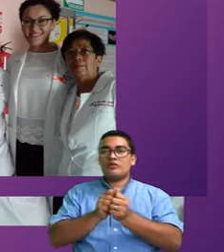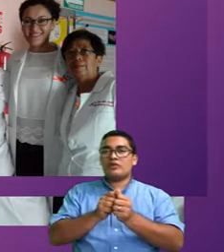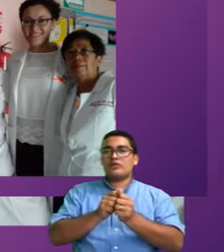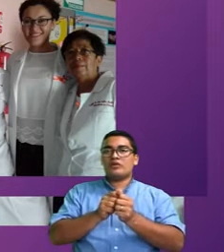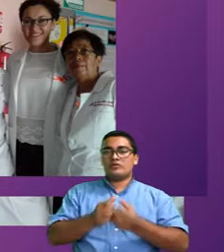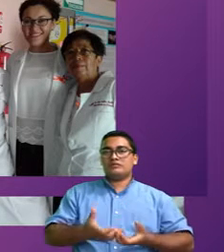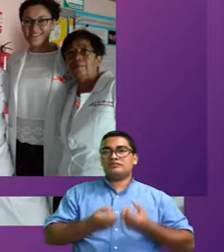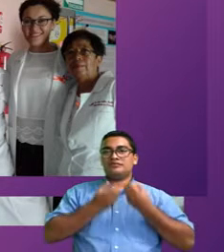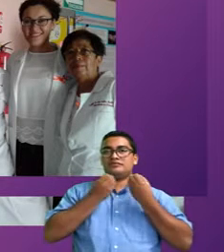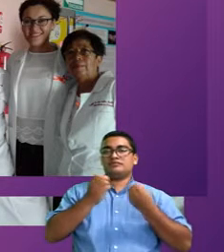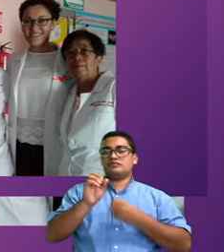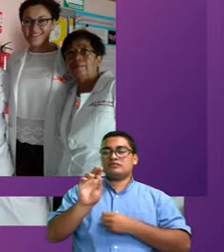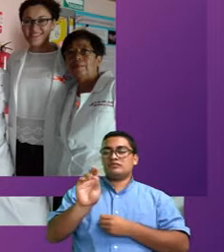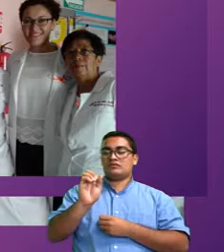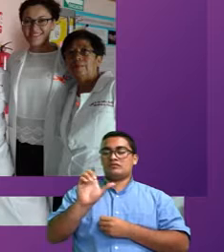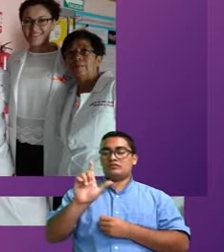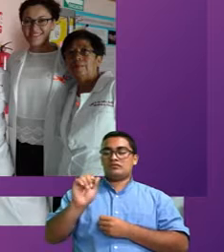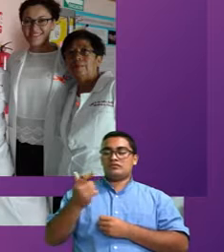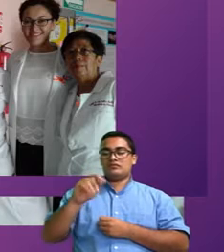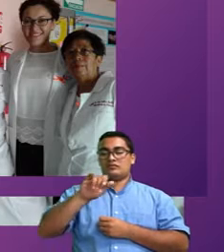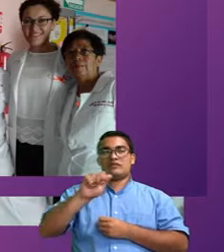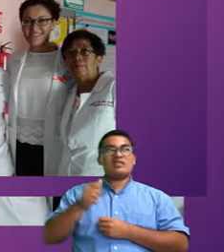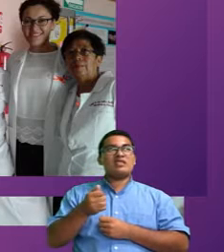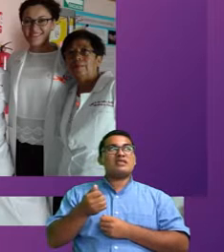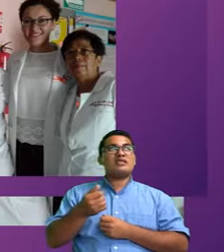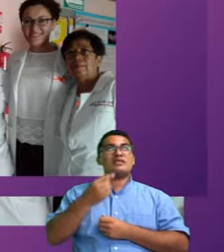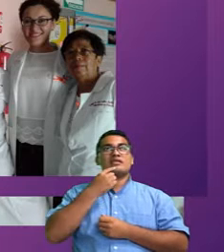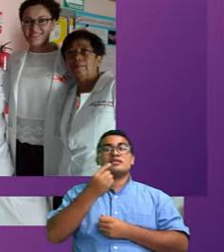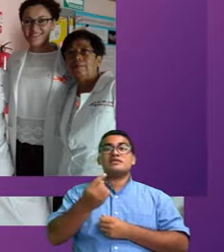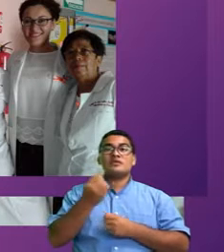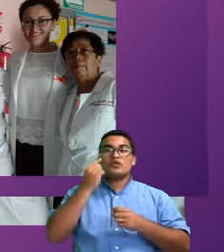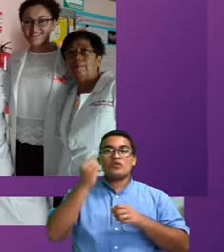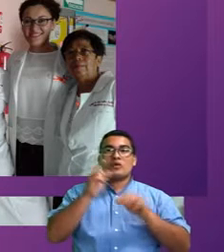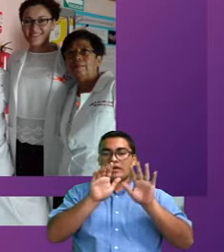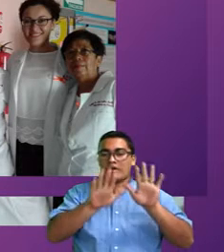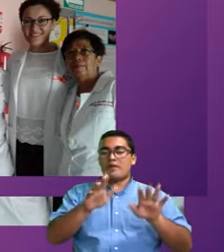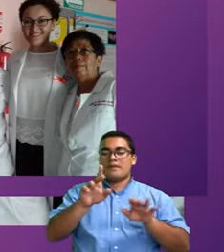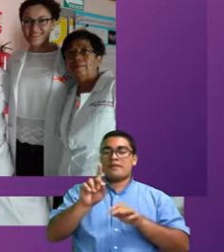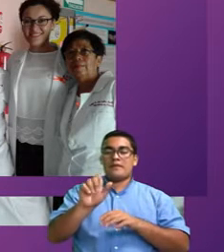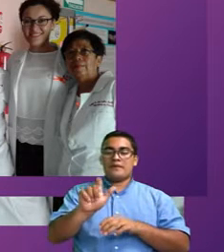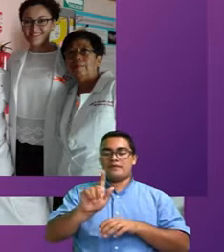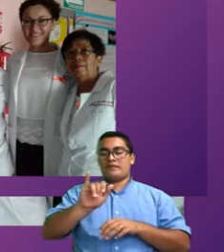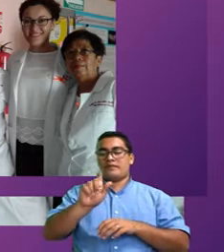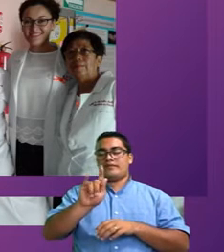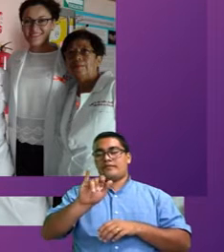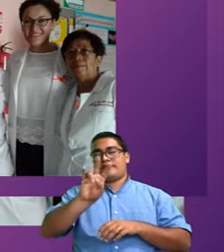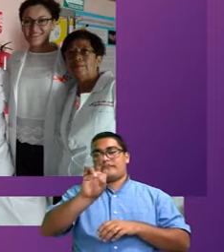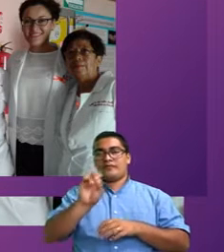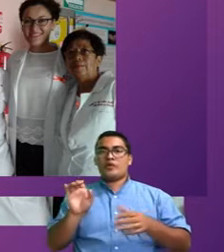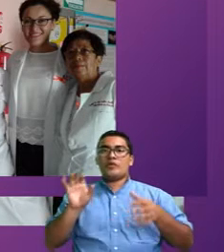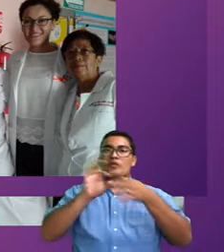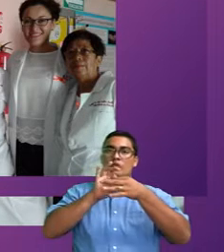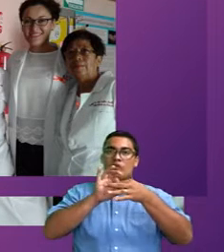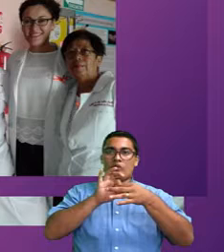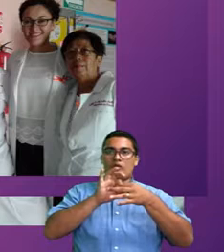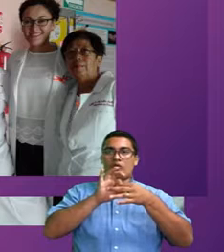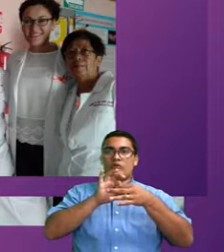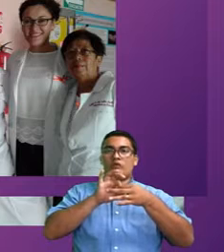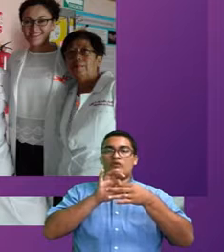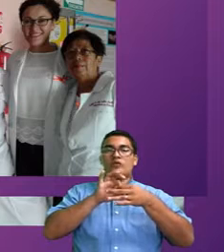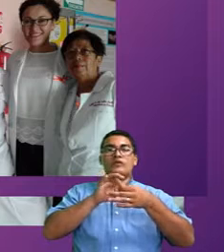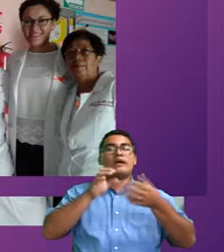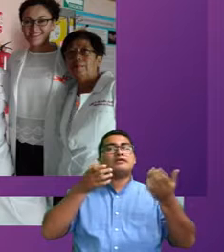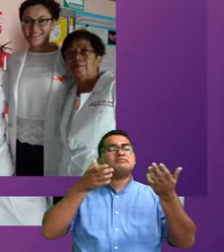del equipo de oncología. Berta. Este es precisamente el equipo de cuidados paliativos, ya que es un componente del servicio